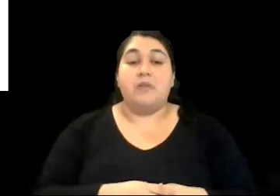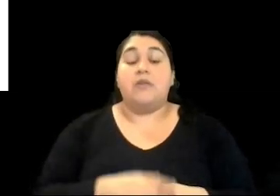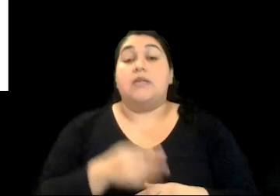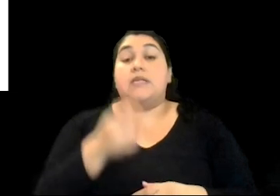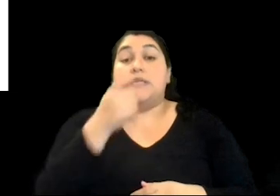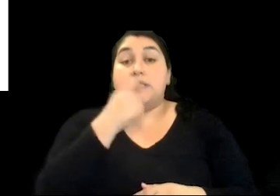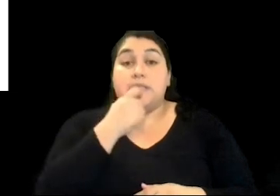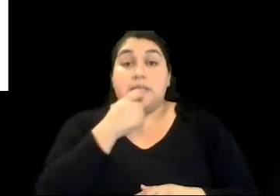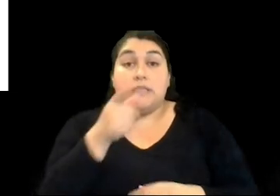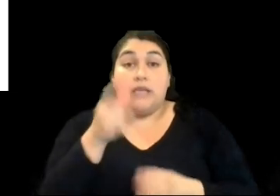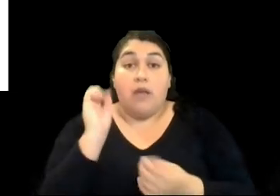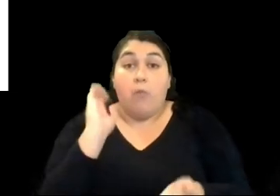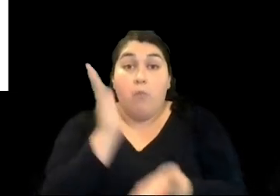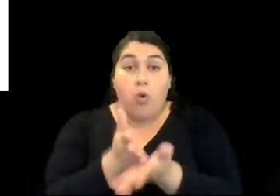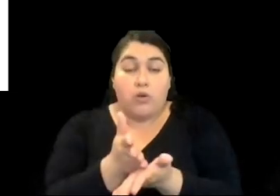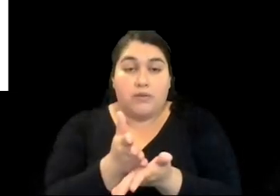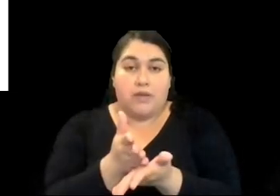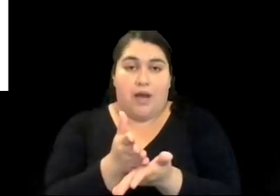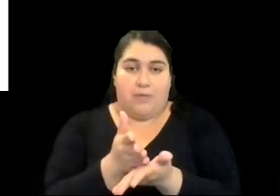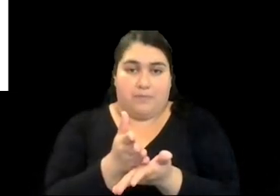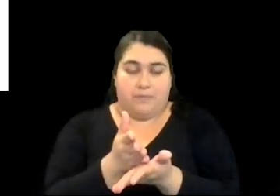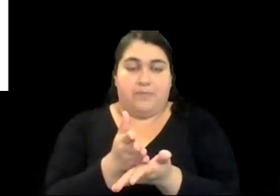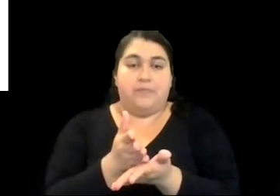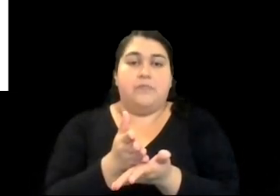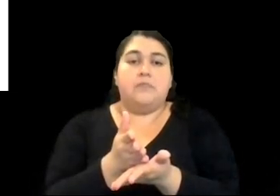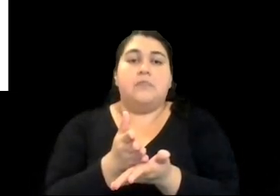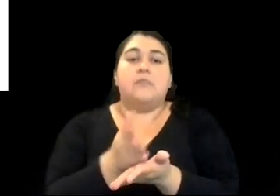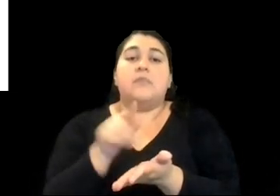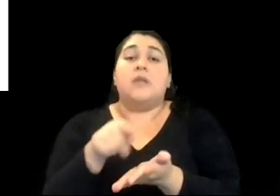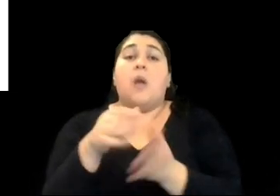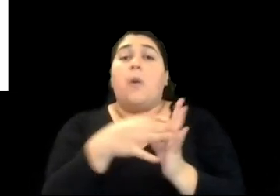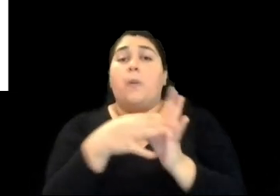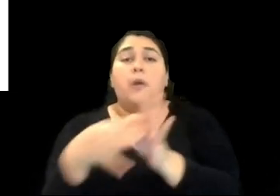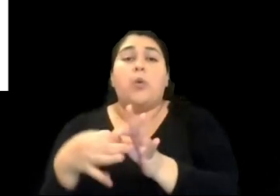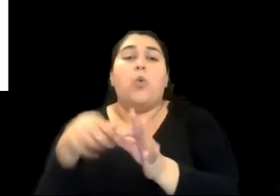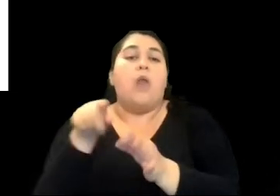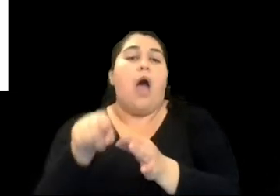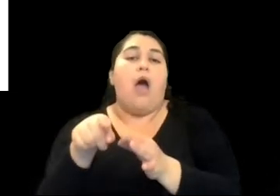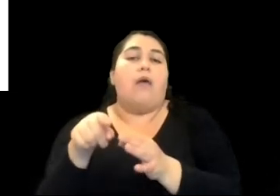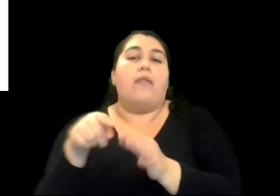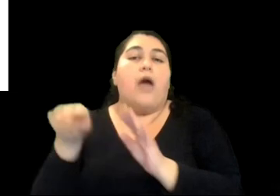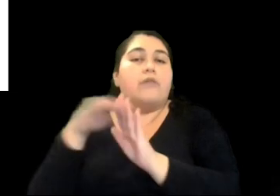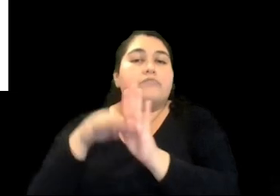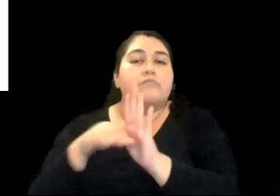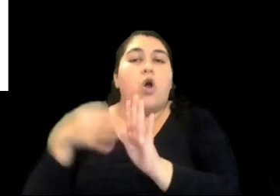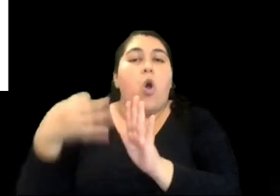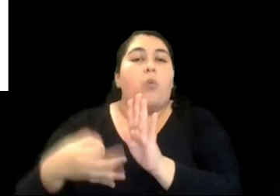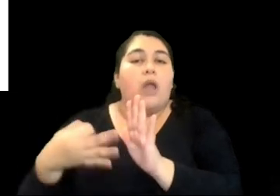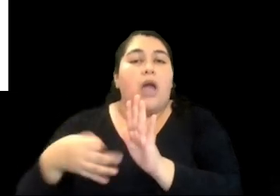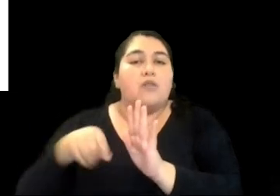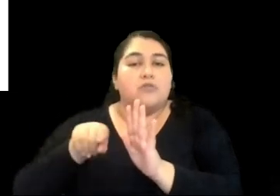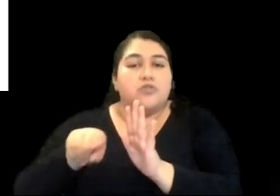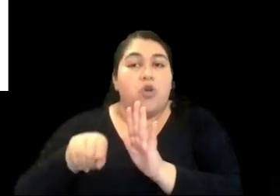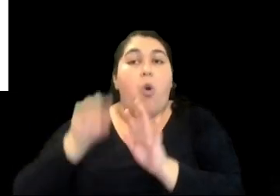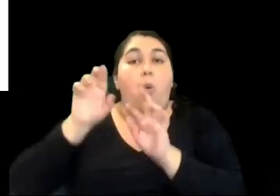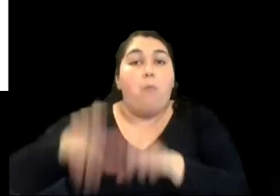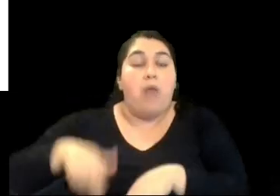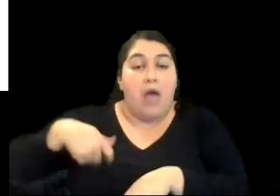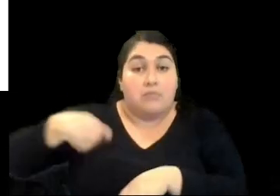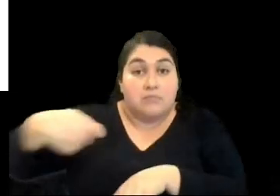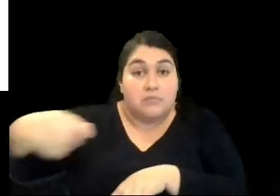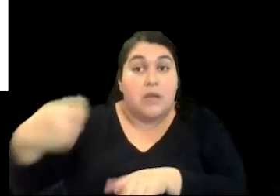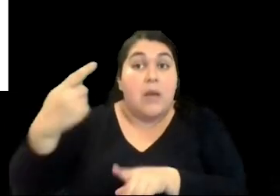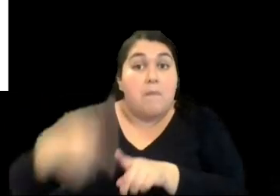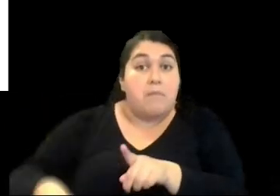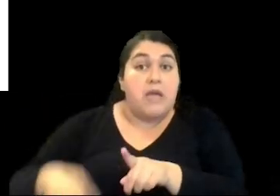esa multa está vinculada con una obligación que fue regularizada en un plan de facilidades con anterioridad a la entrada en